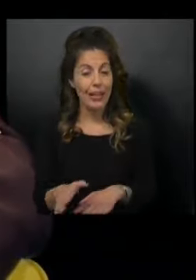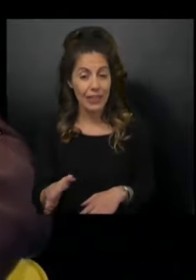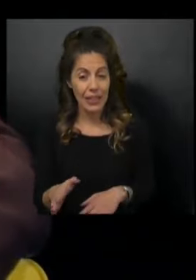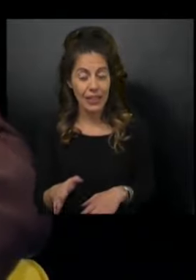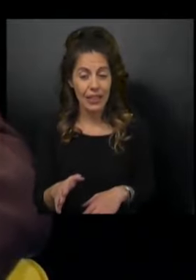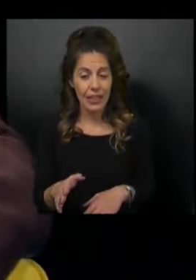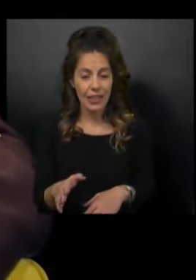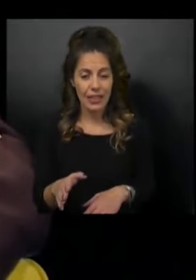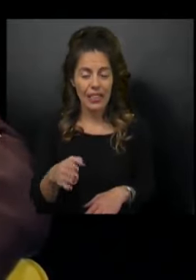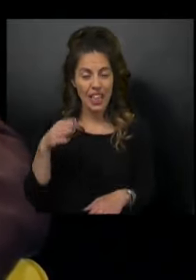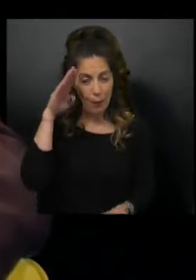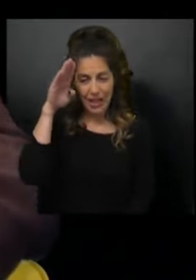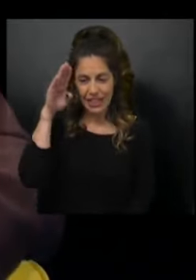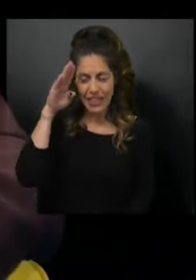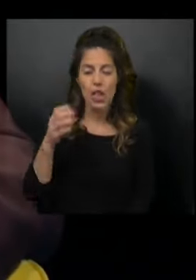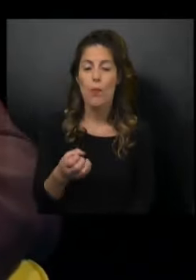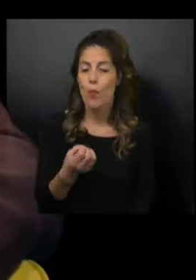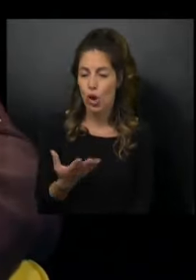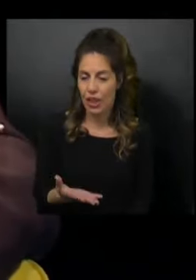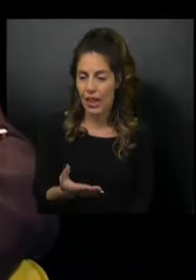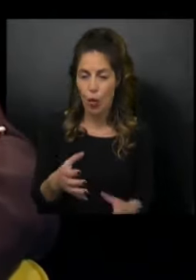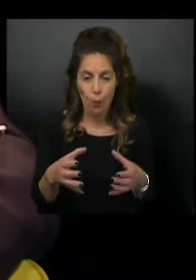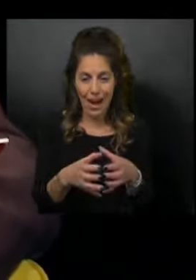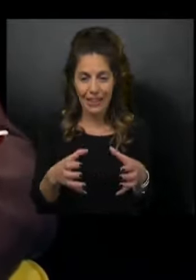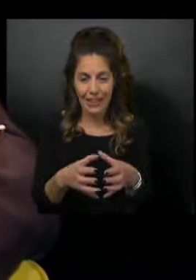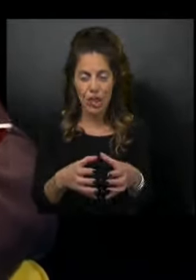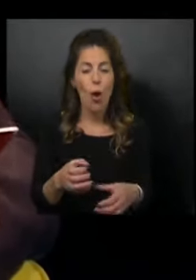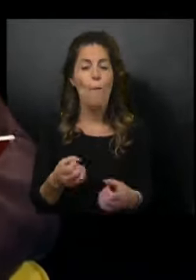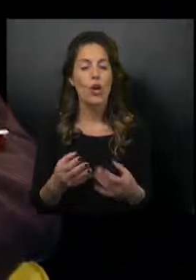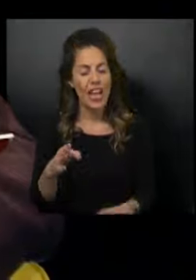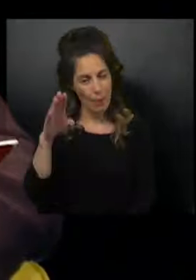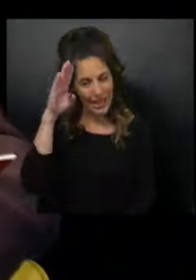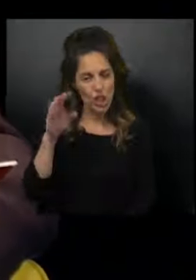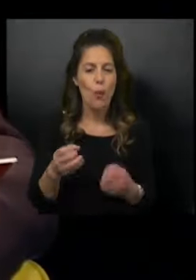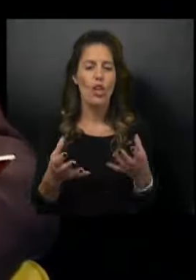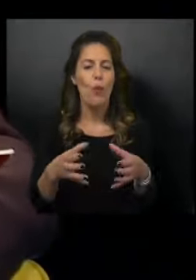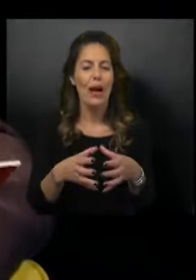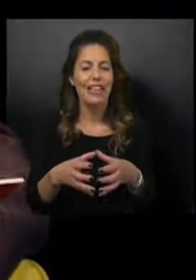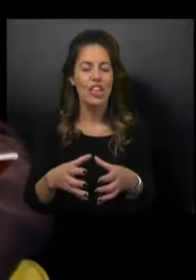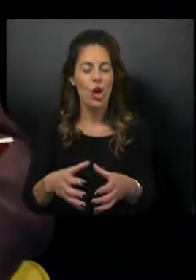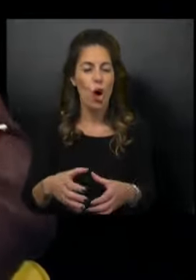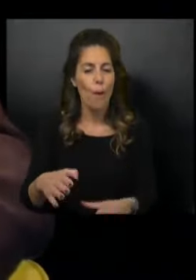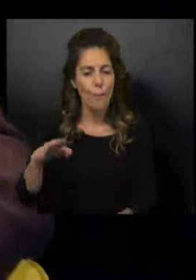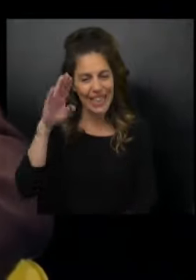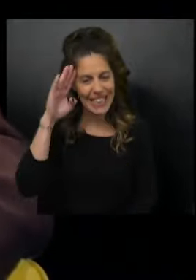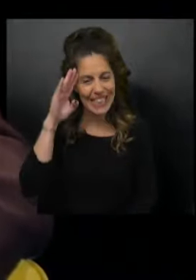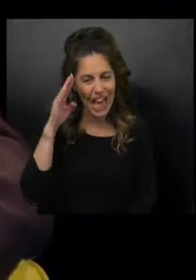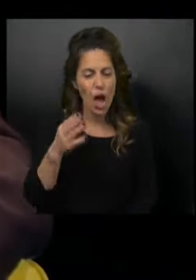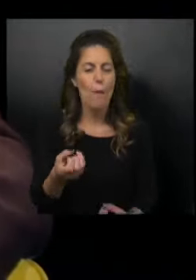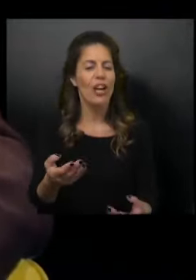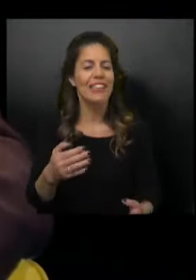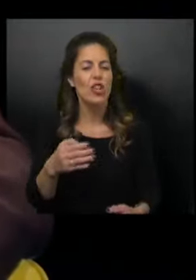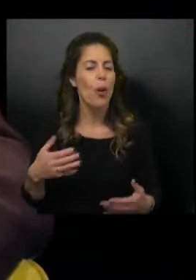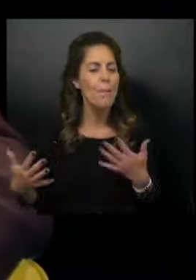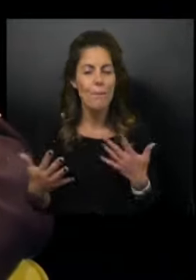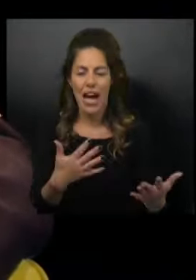de manini Por qué un partido por qué manini Por qué un partido militar por qué tanto impacto